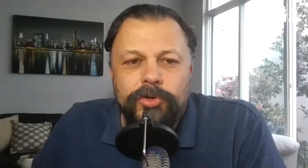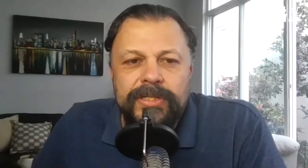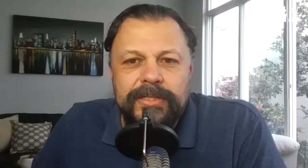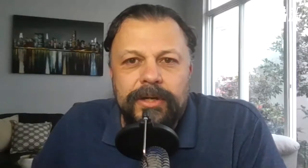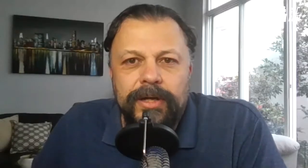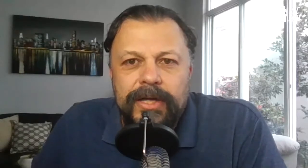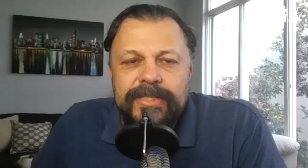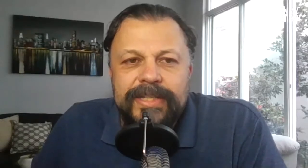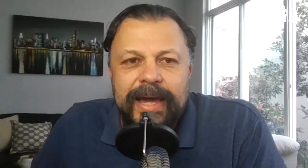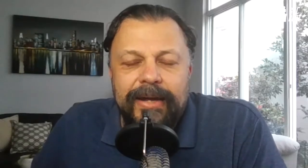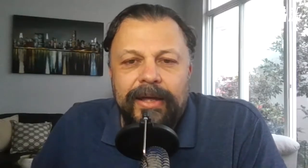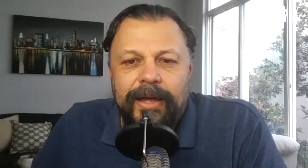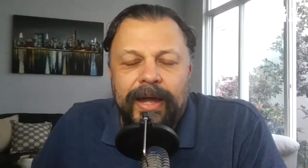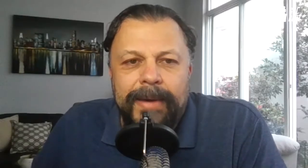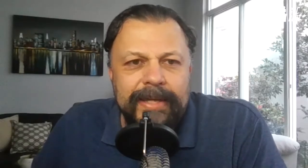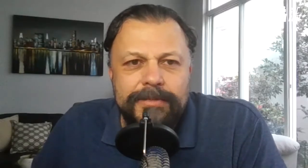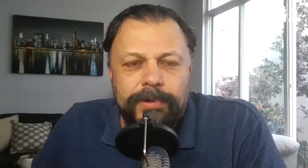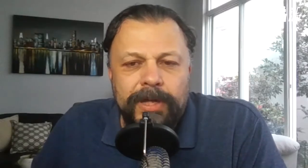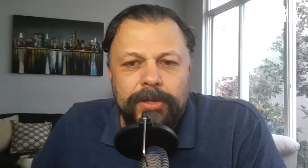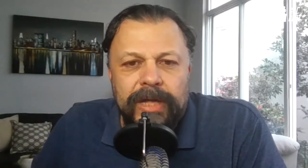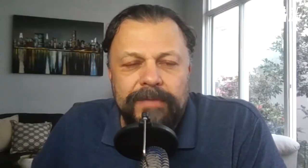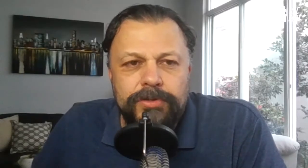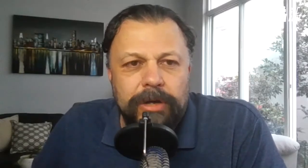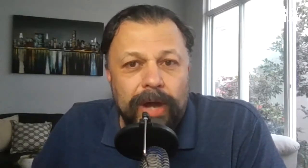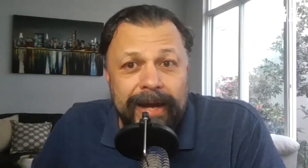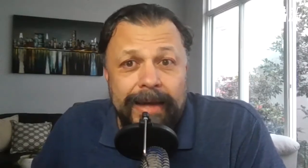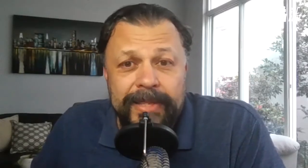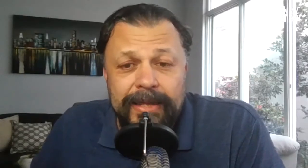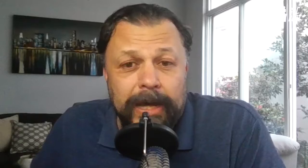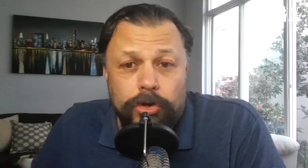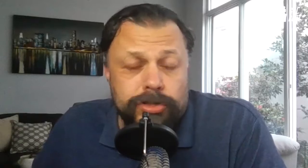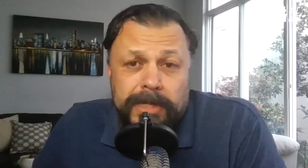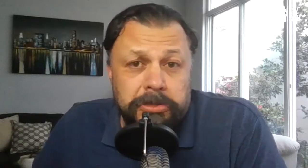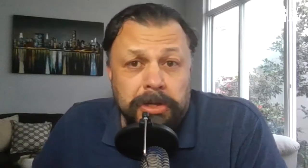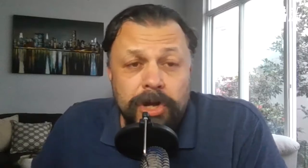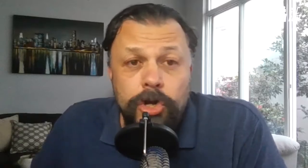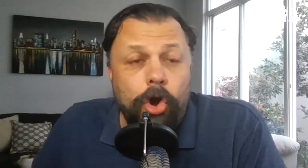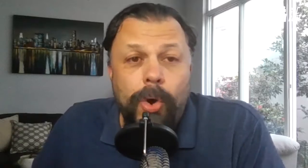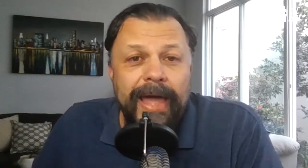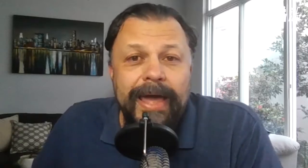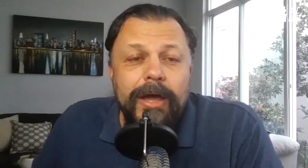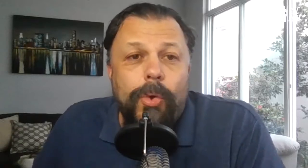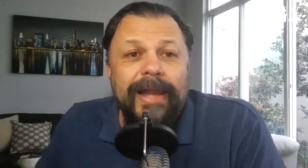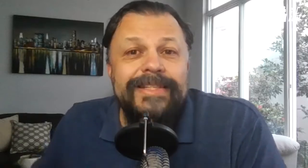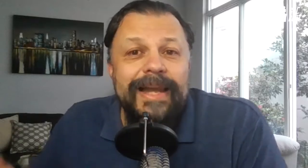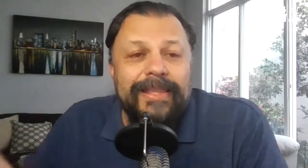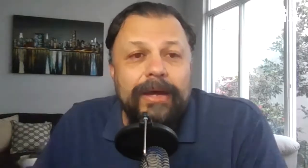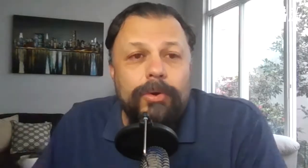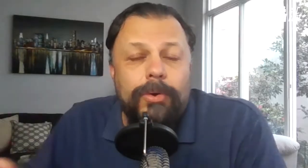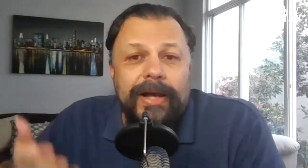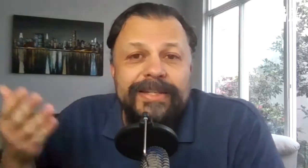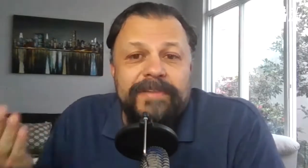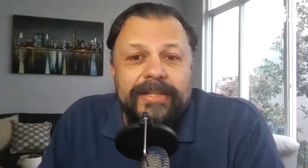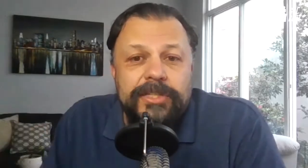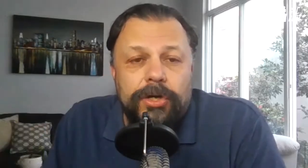la inmunización sean grabadas por medio de un teléfono celular, la verdad en mi conocimiento no lo hay. ¿Cuál es el